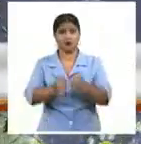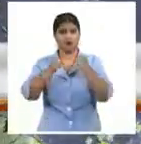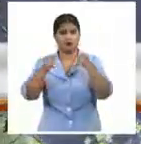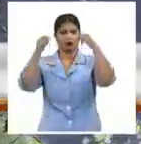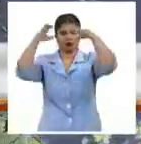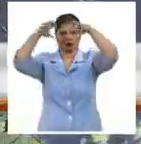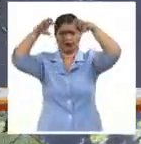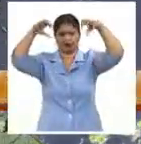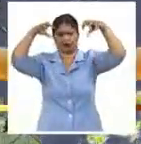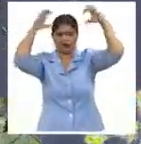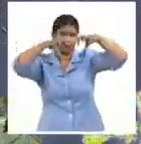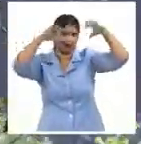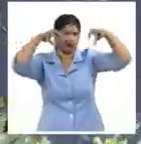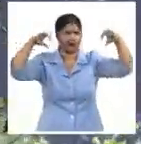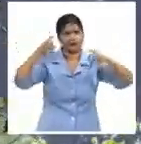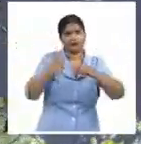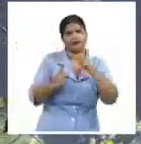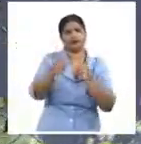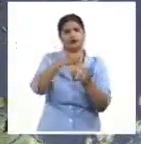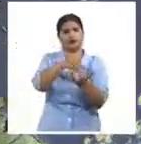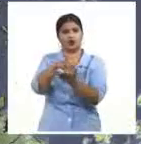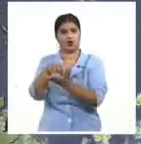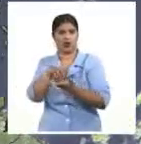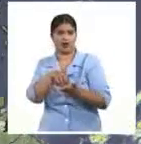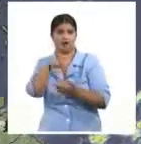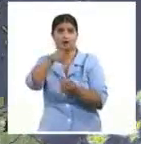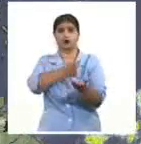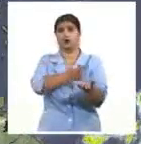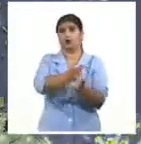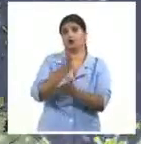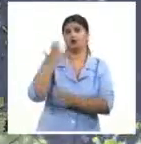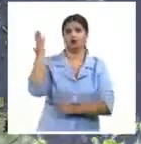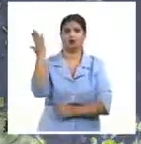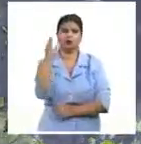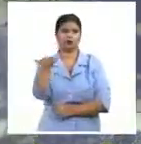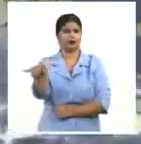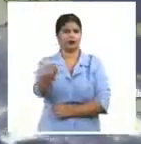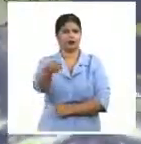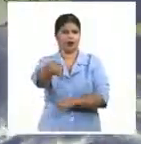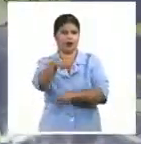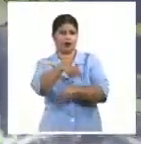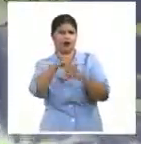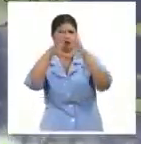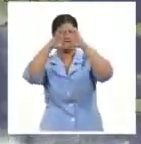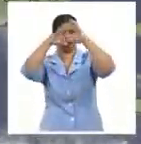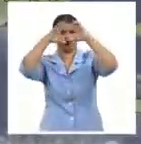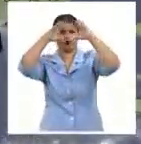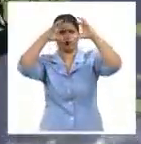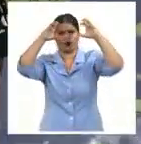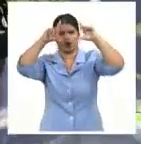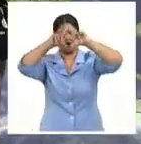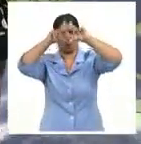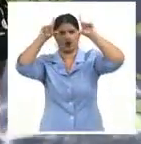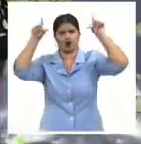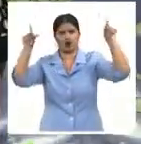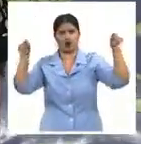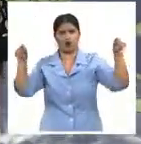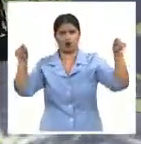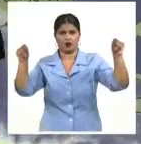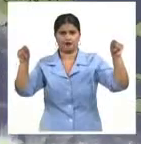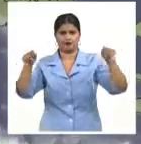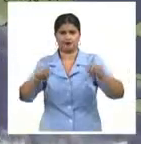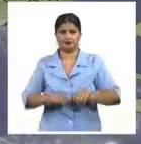los factores locales. Durante esta jornada continuarán similares las condiciones del tiempo. Ahora mismo nublados parciales están cruzando por el territorio nacional,